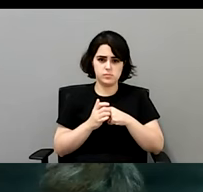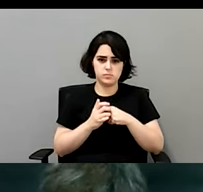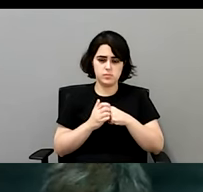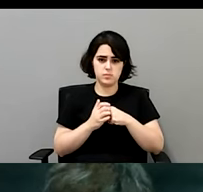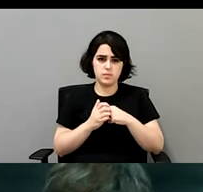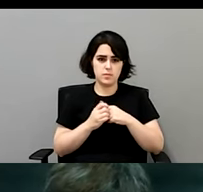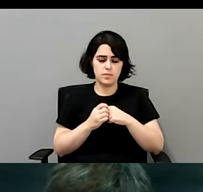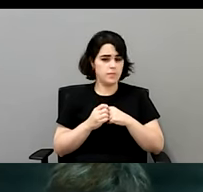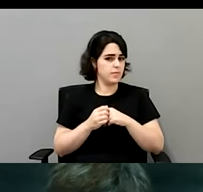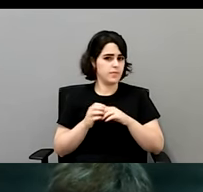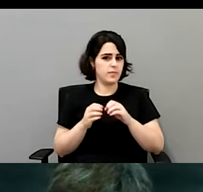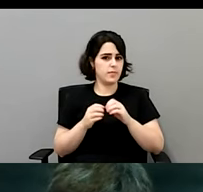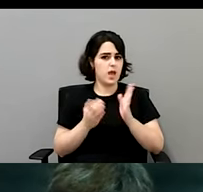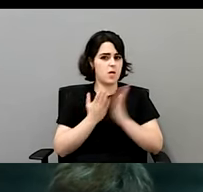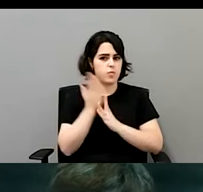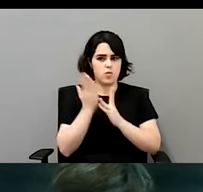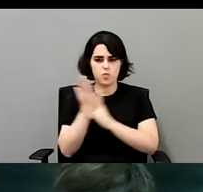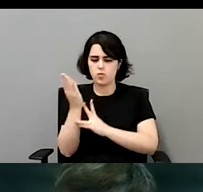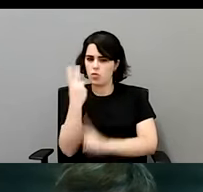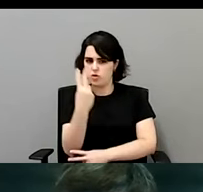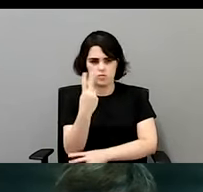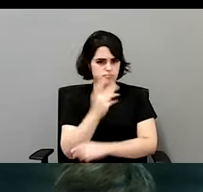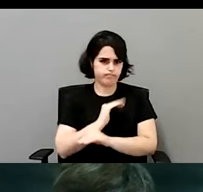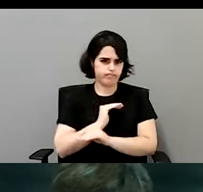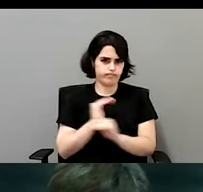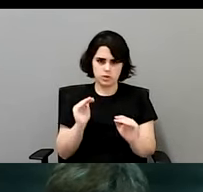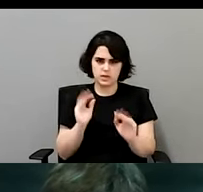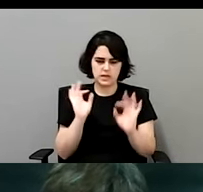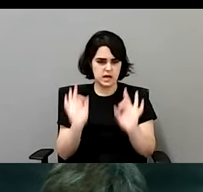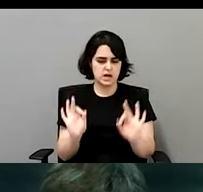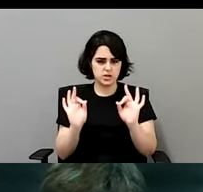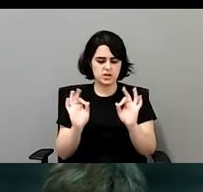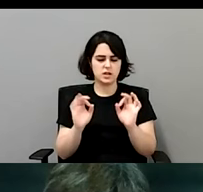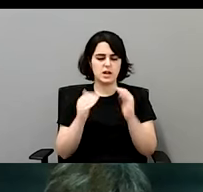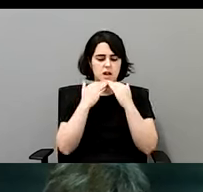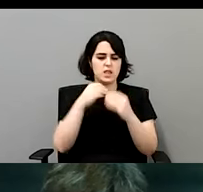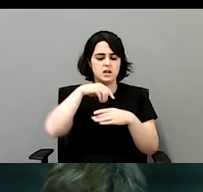Está claro que hay dos modalidades según la ley